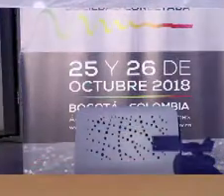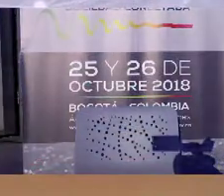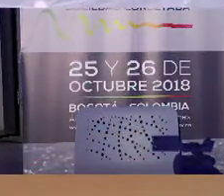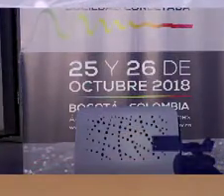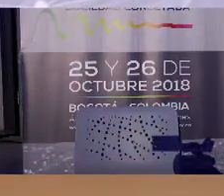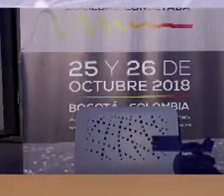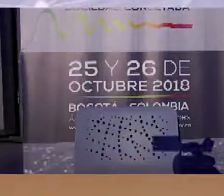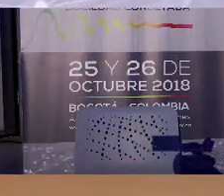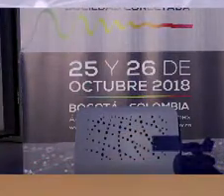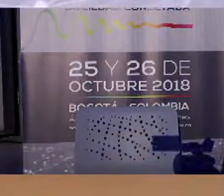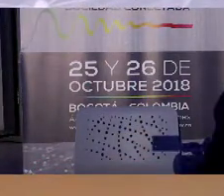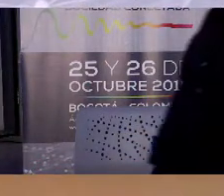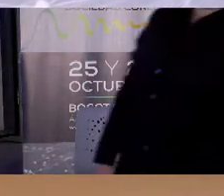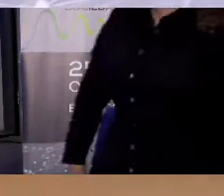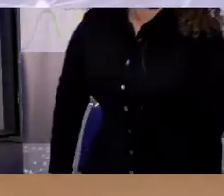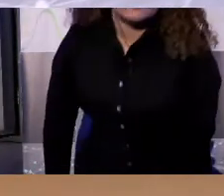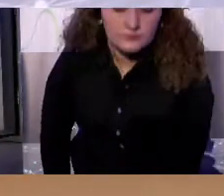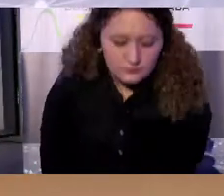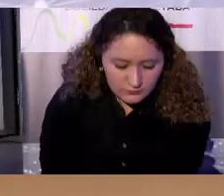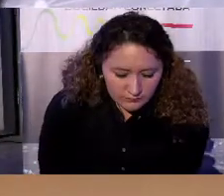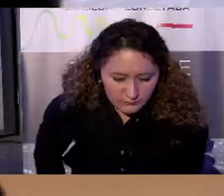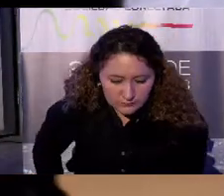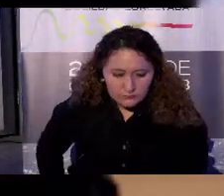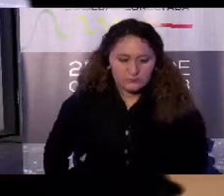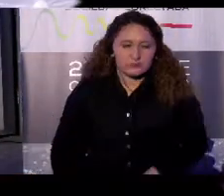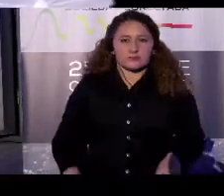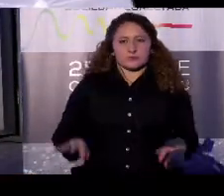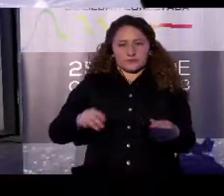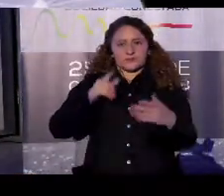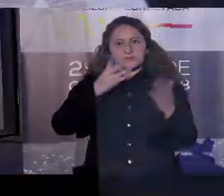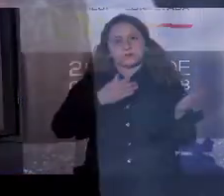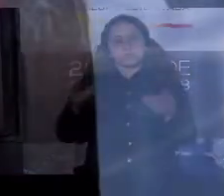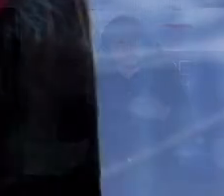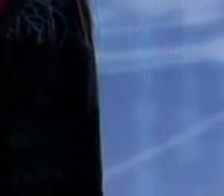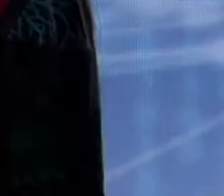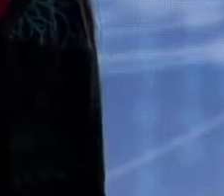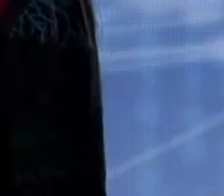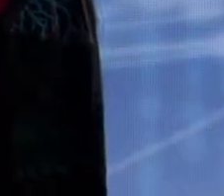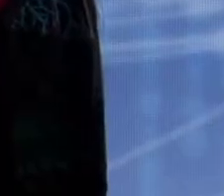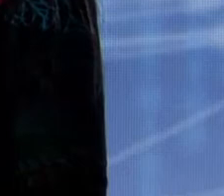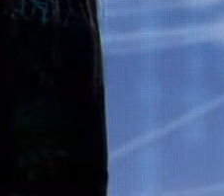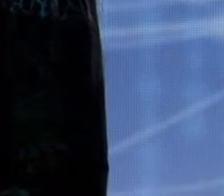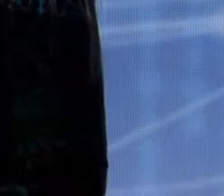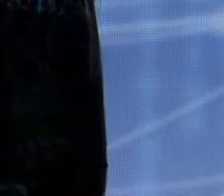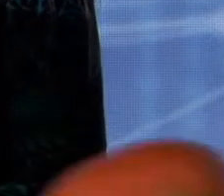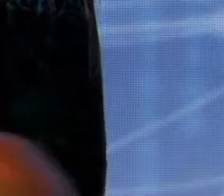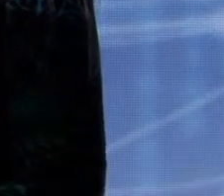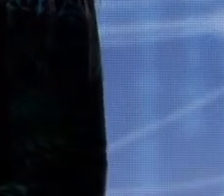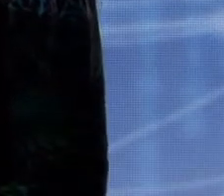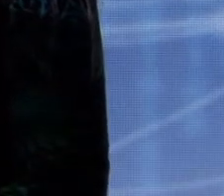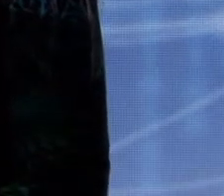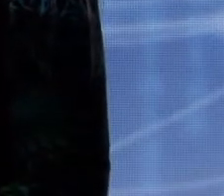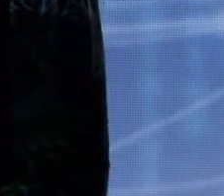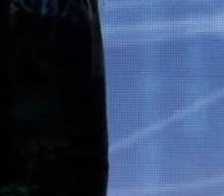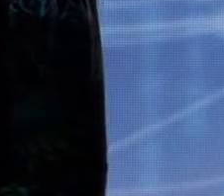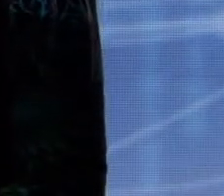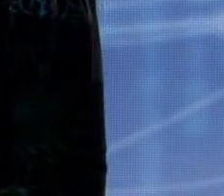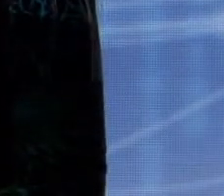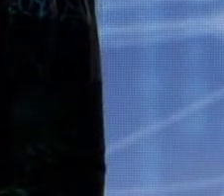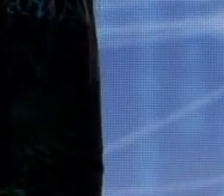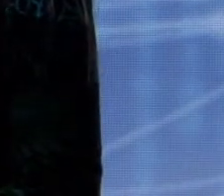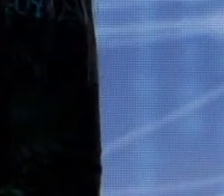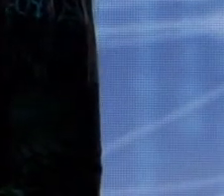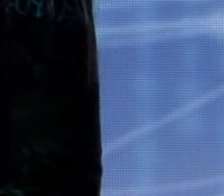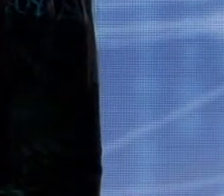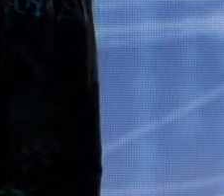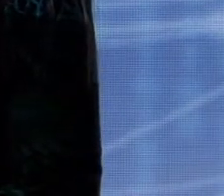en el denominado Inteligencia Artificial y Machine Learning para Redes Futuras, en el que se integrarán representantes de